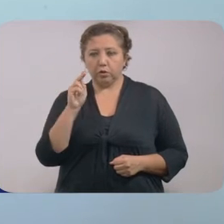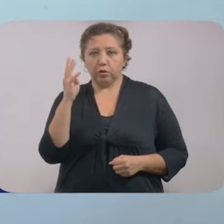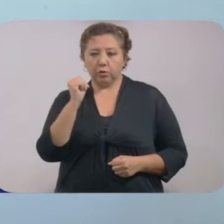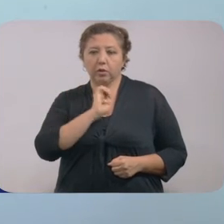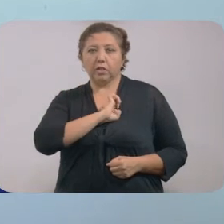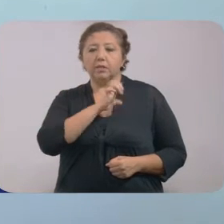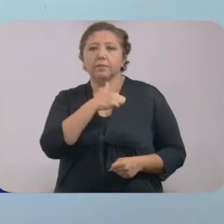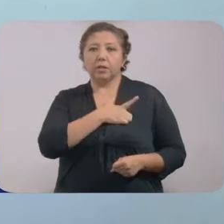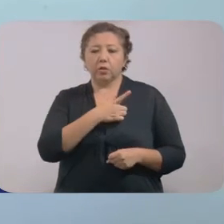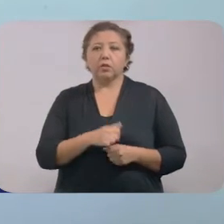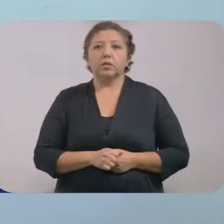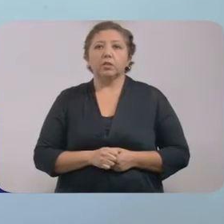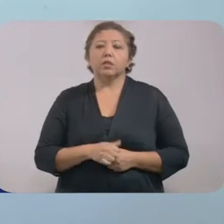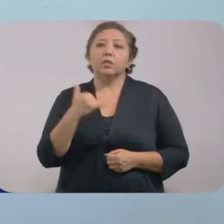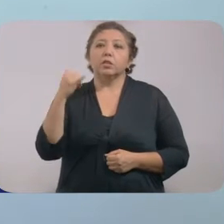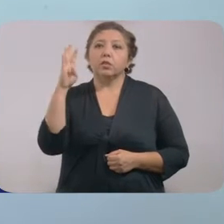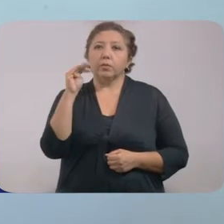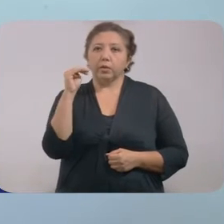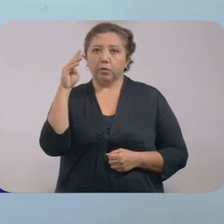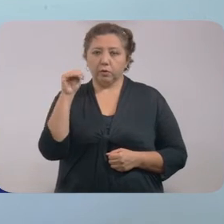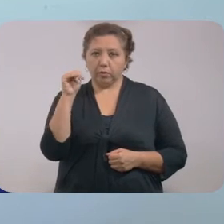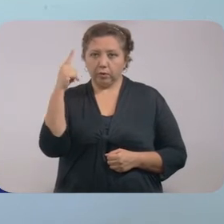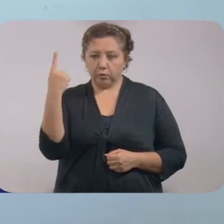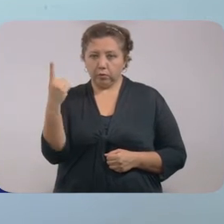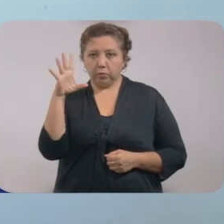9992008489 en español y